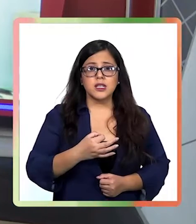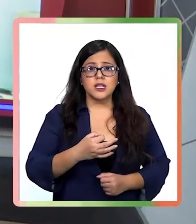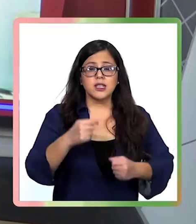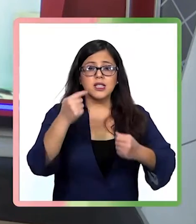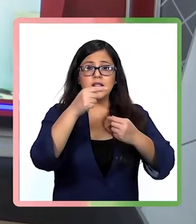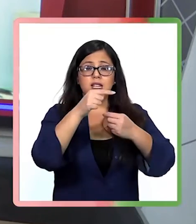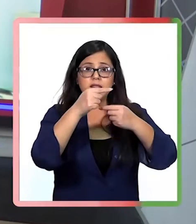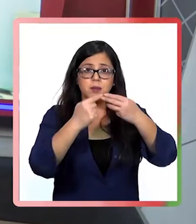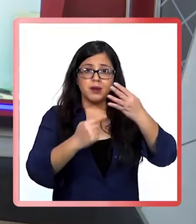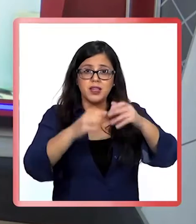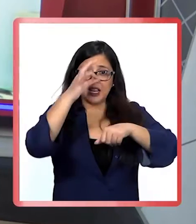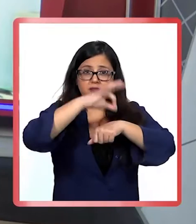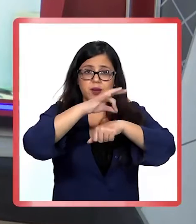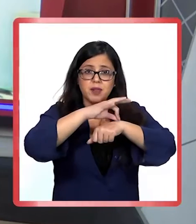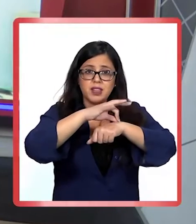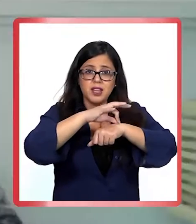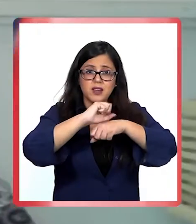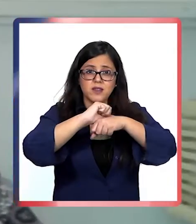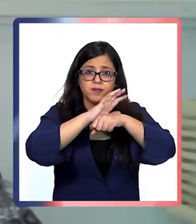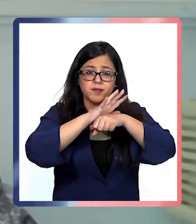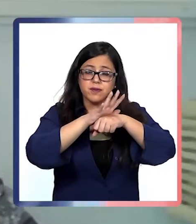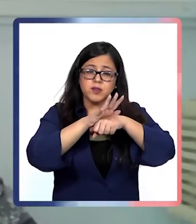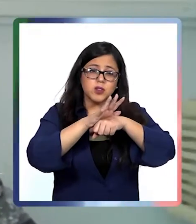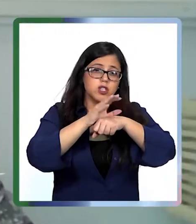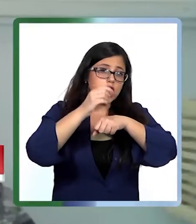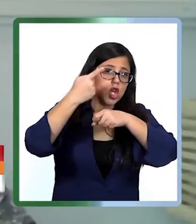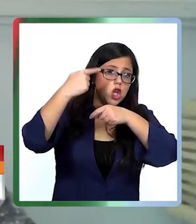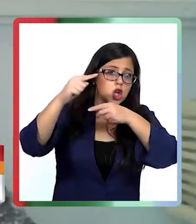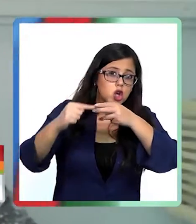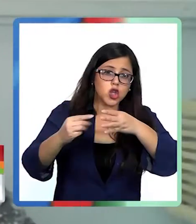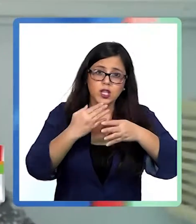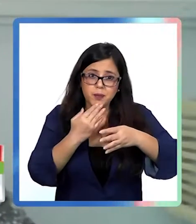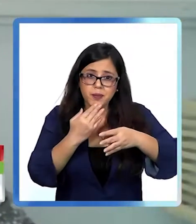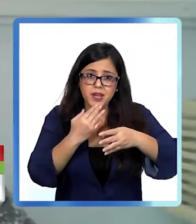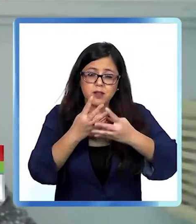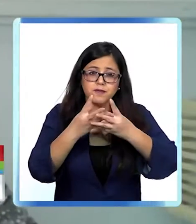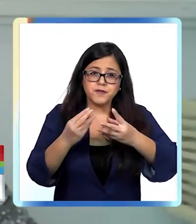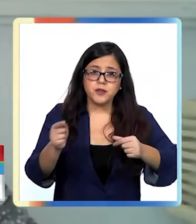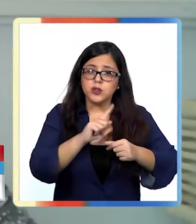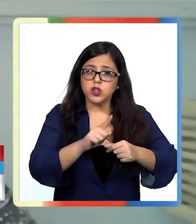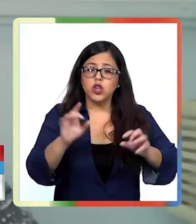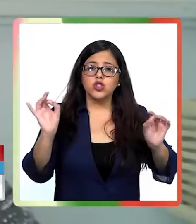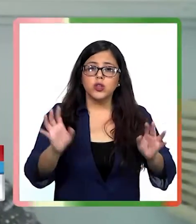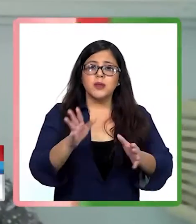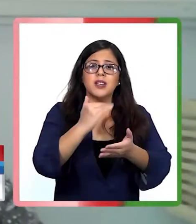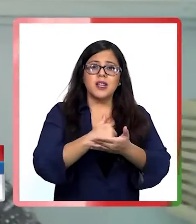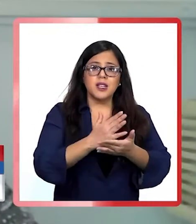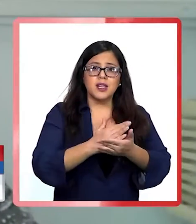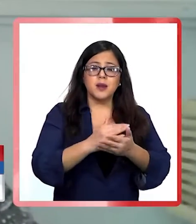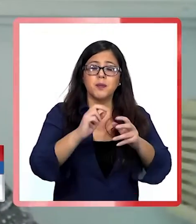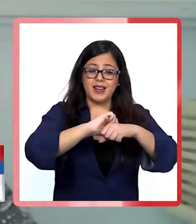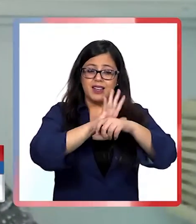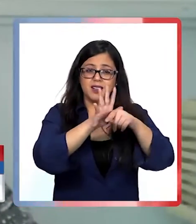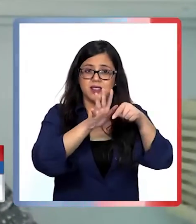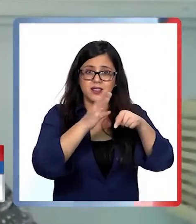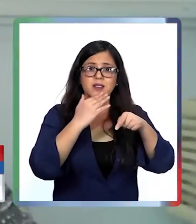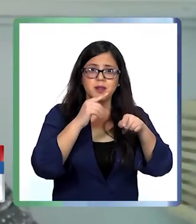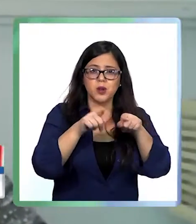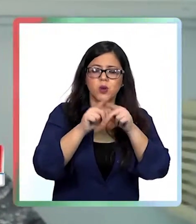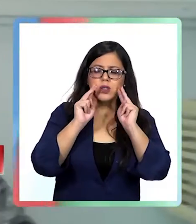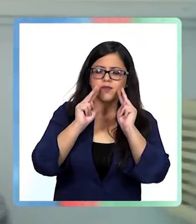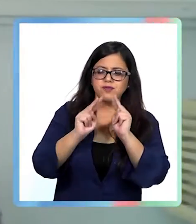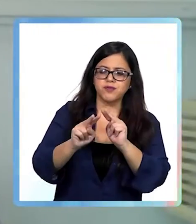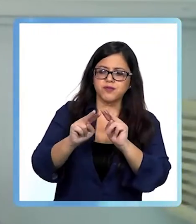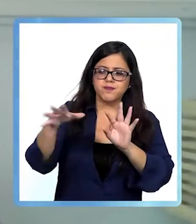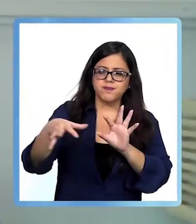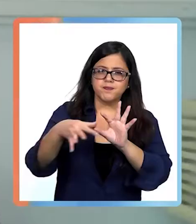que otro que tú mencionabas eran los otros virus respiratorios. Los otros virus respiratorios no han desaparecido. Lo que pasa es que las estrategias de prevención para el